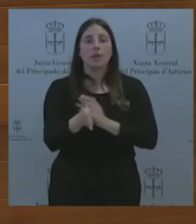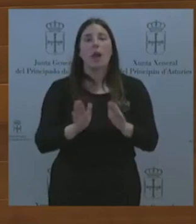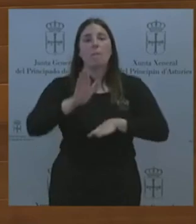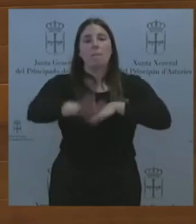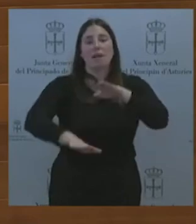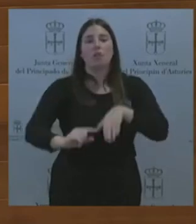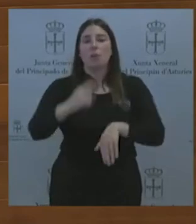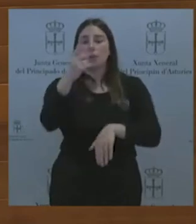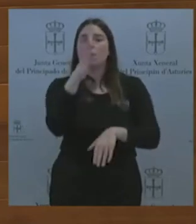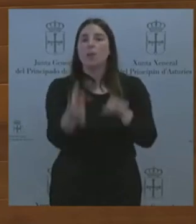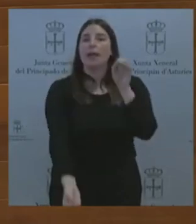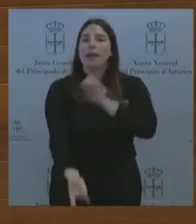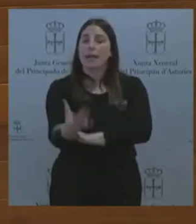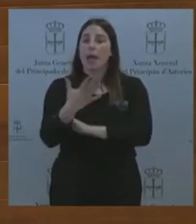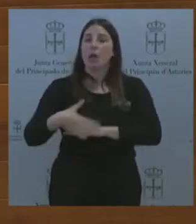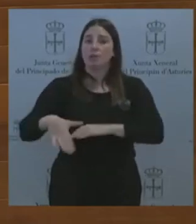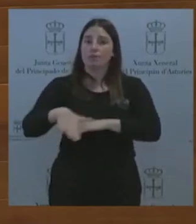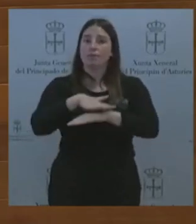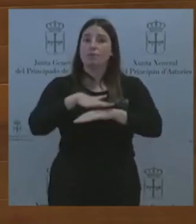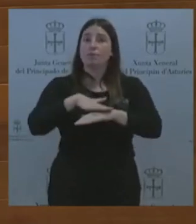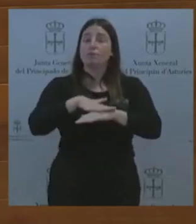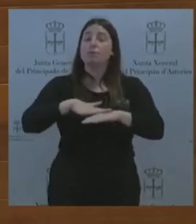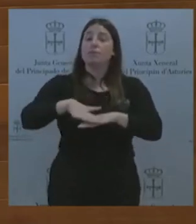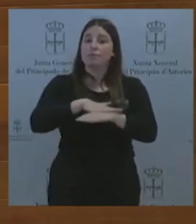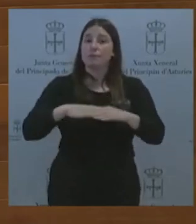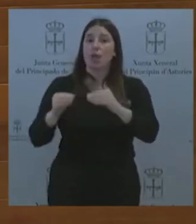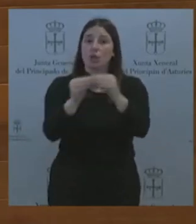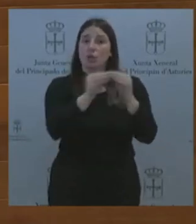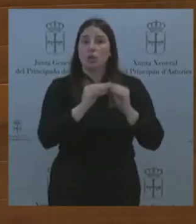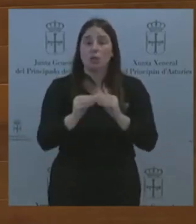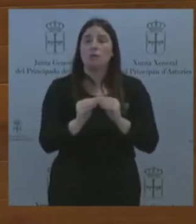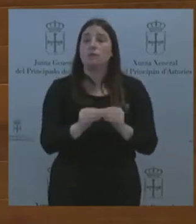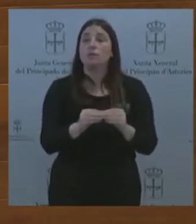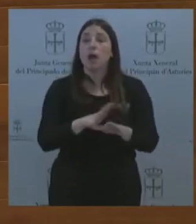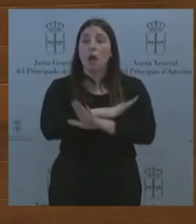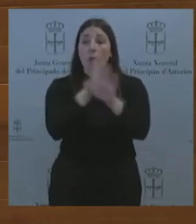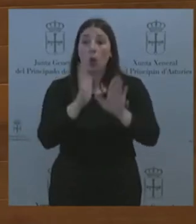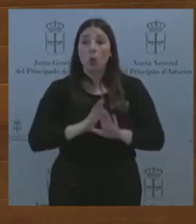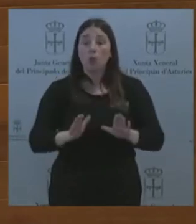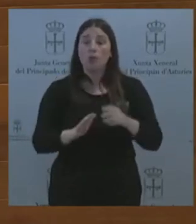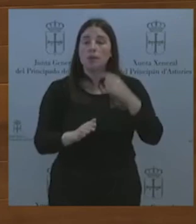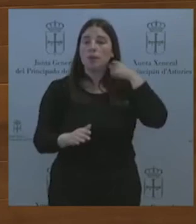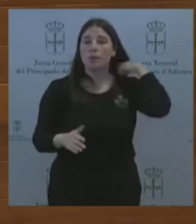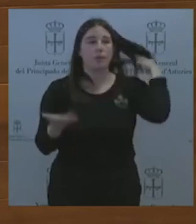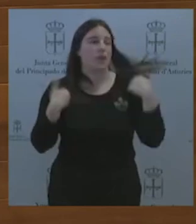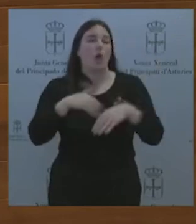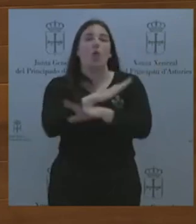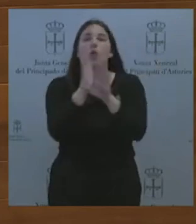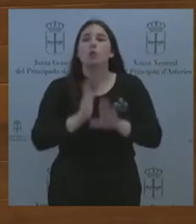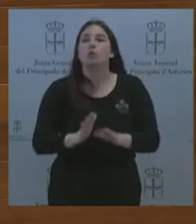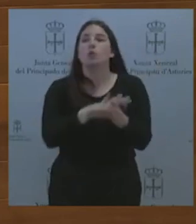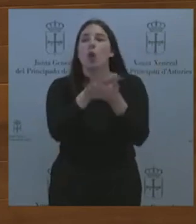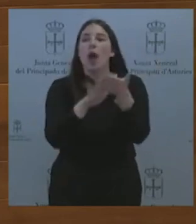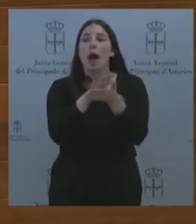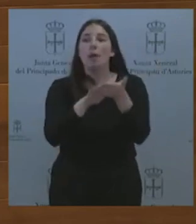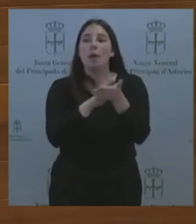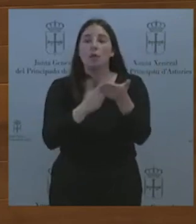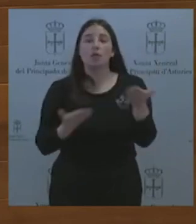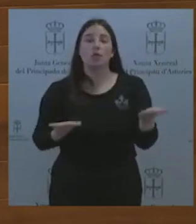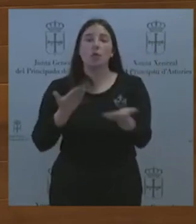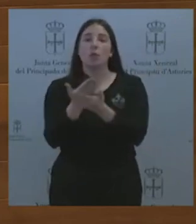unitario. Y para terminar, señorías, ya termino, hablaremos de nuestra propuesta de abolición de la